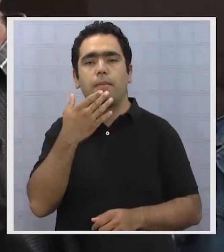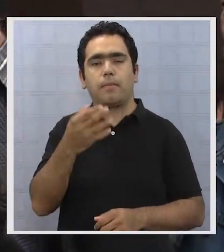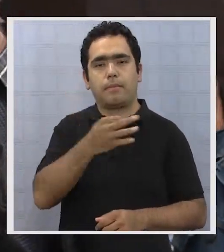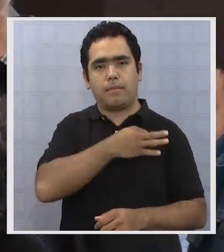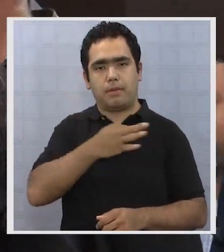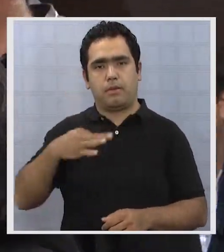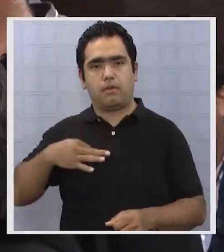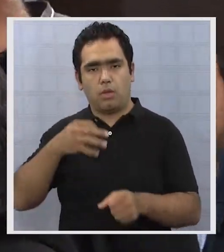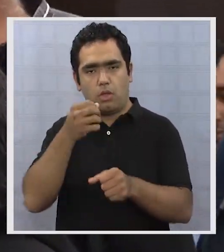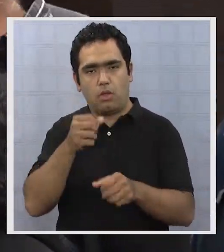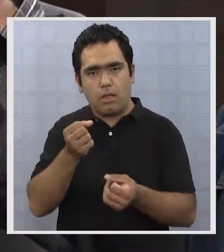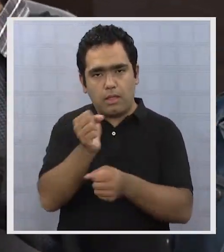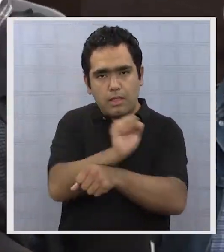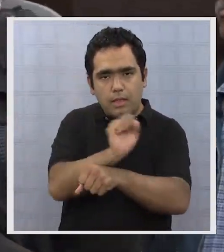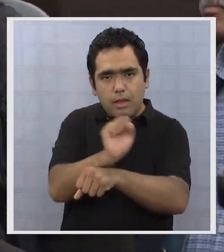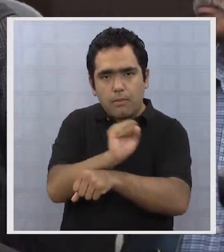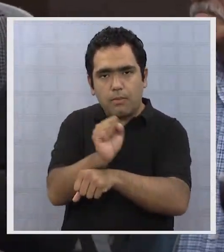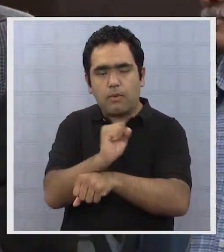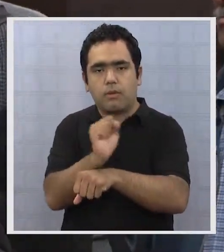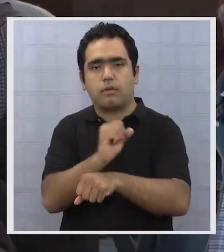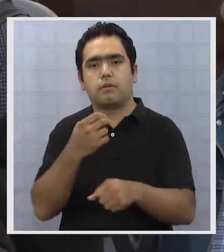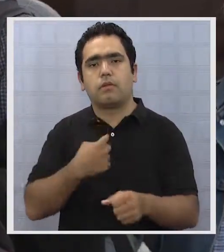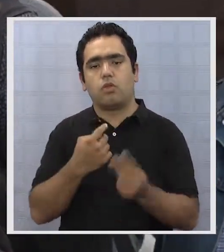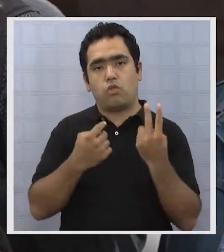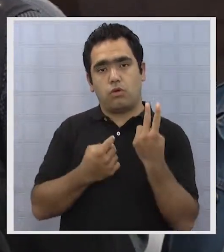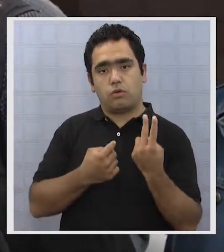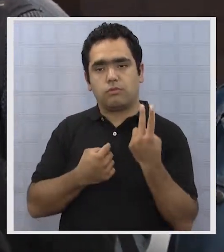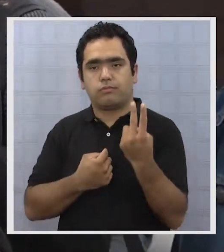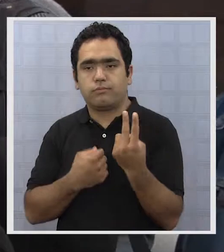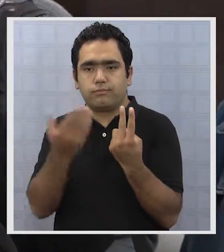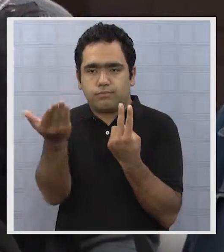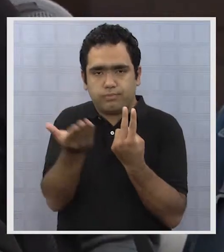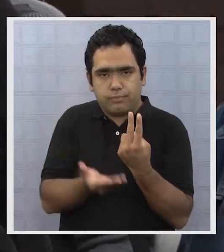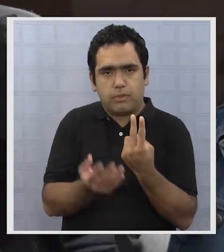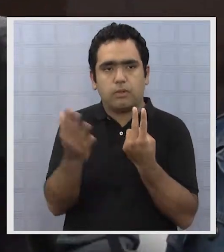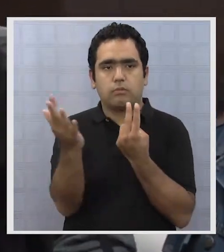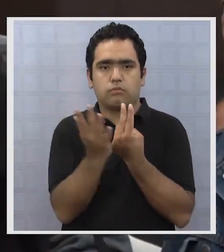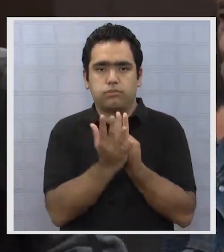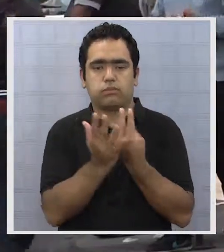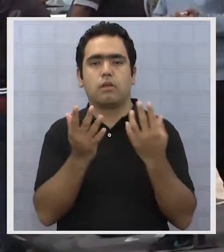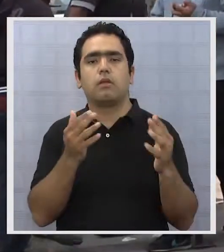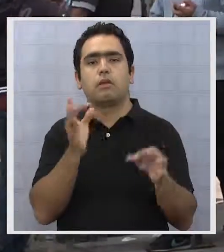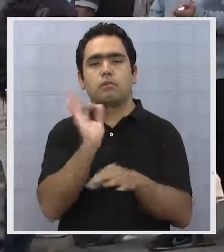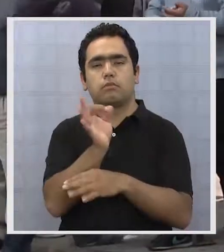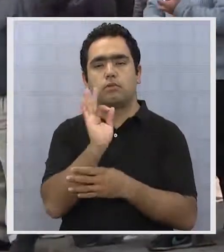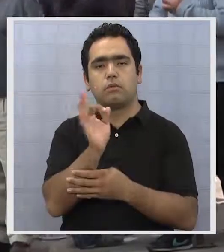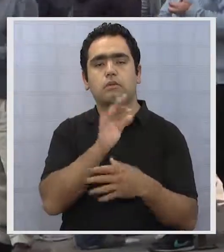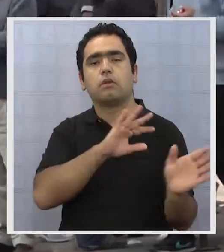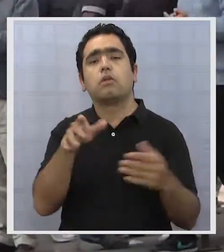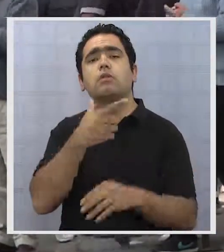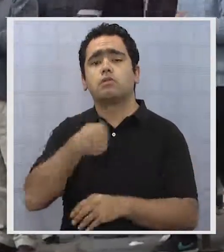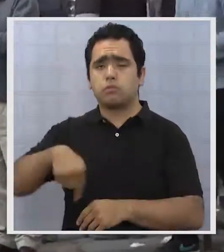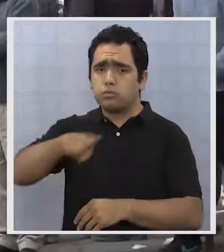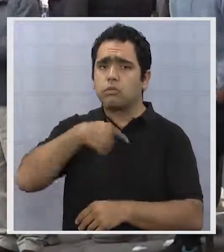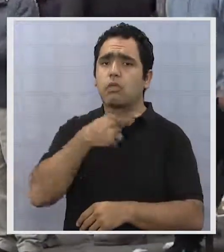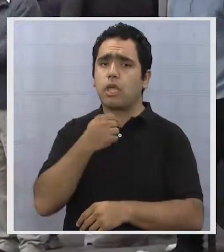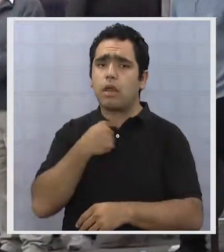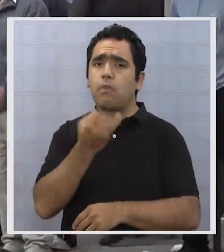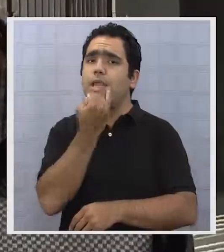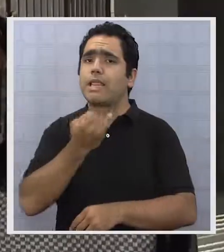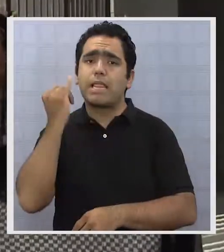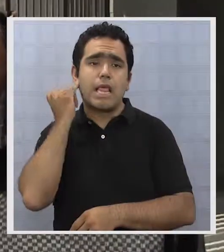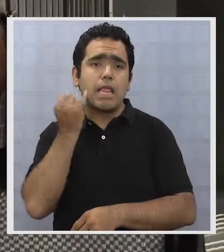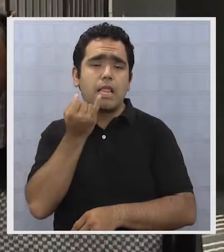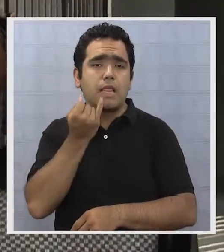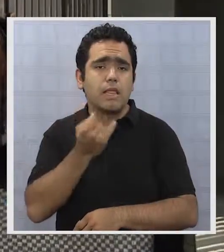Quesada y el seremi de transportes Carlos Navarrete. Yo fui una persona que quedé satisfecho, porque resulta que nuestra idea era que la intendencia